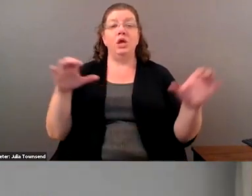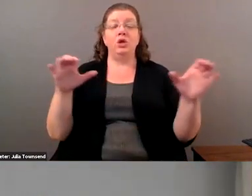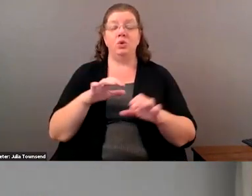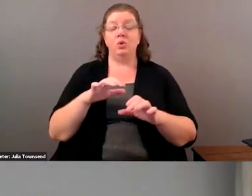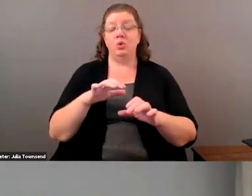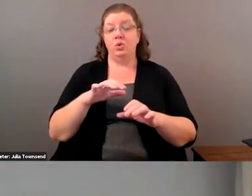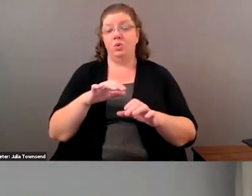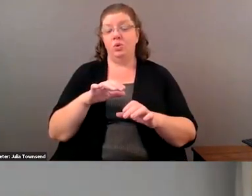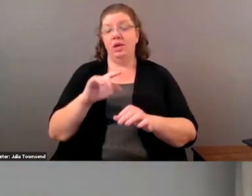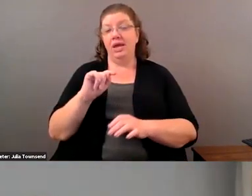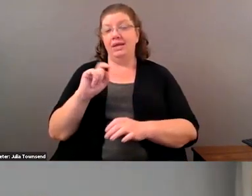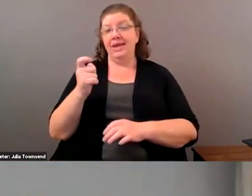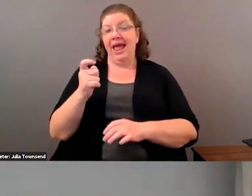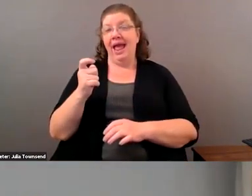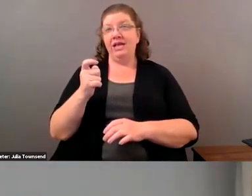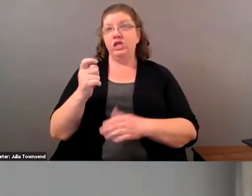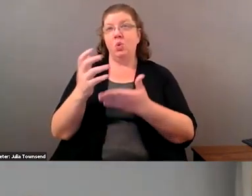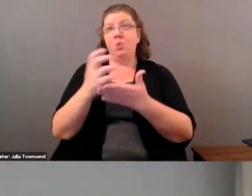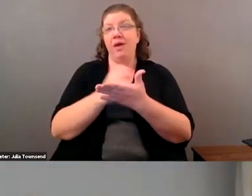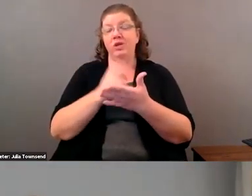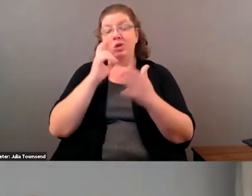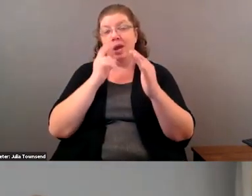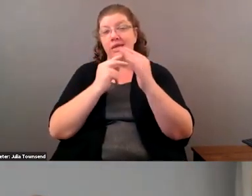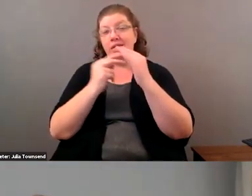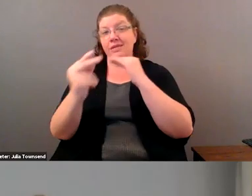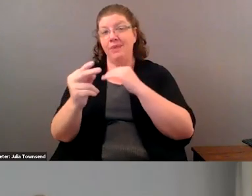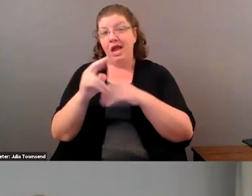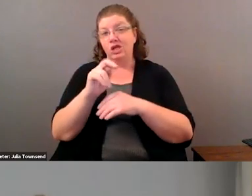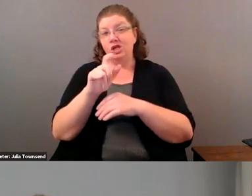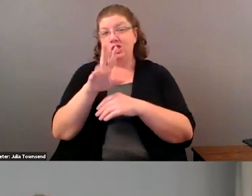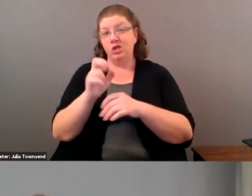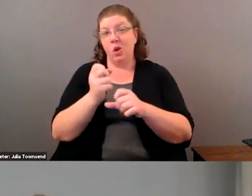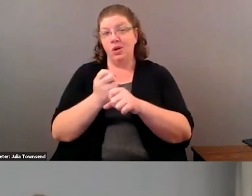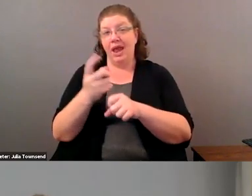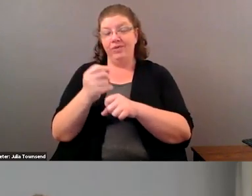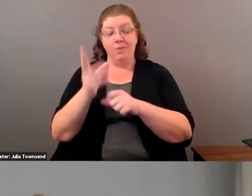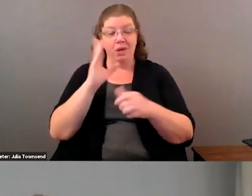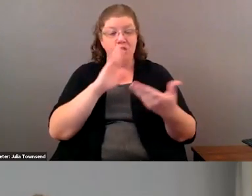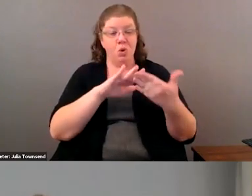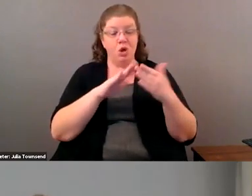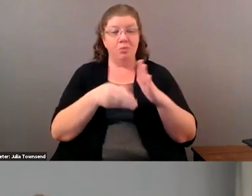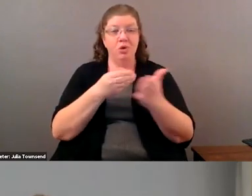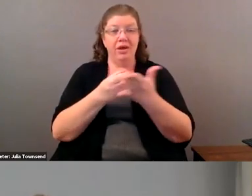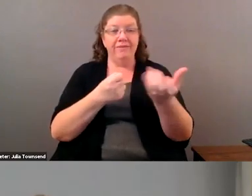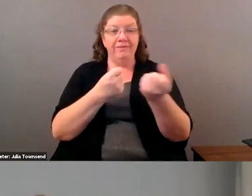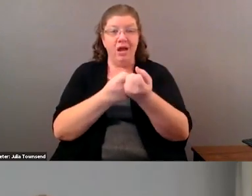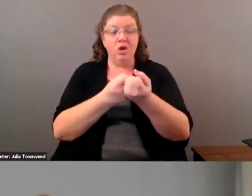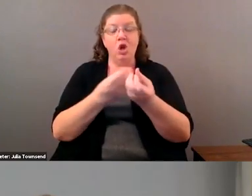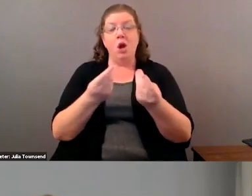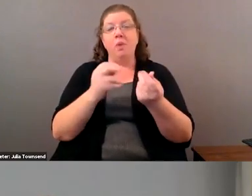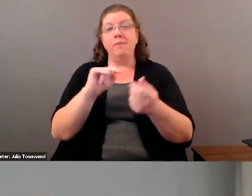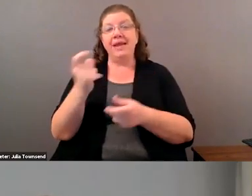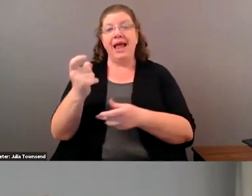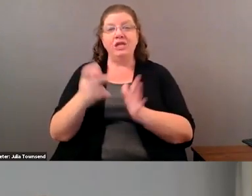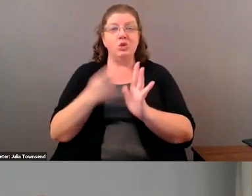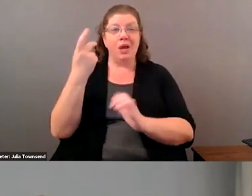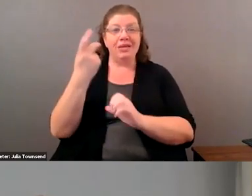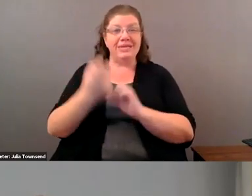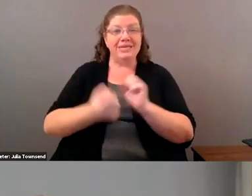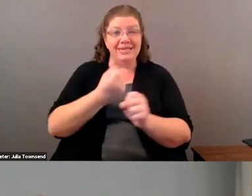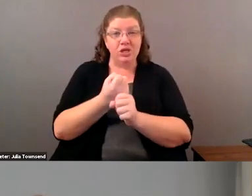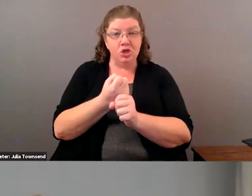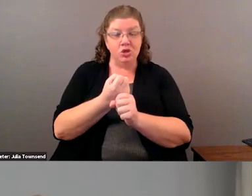entonces si ésta no es la diapositiva que abra esta presentación si no tenemos presentación para esto bueno pues hacemos